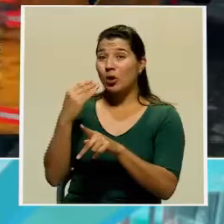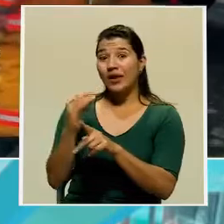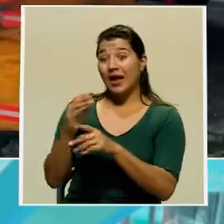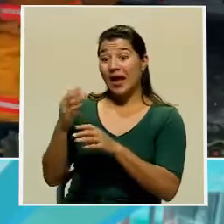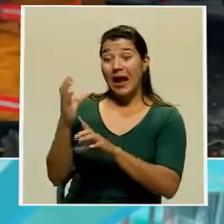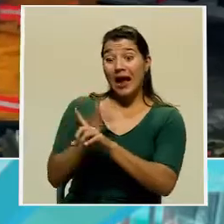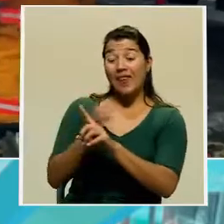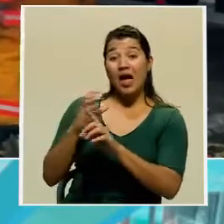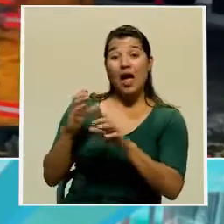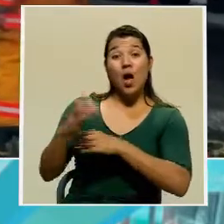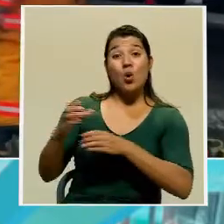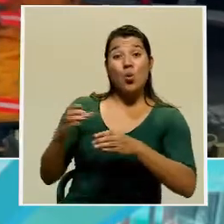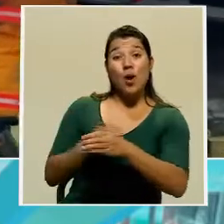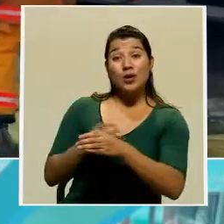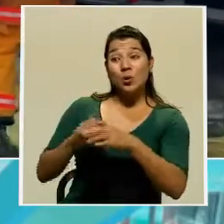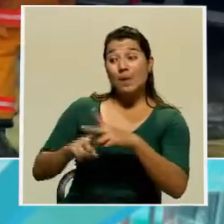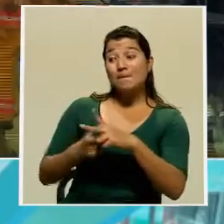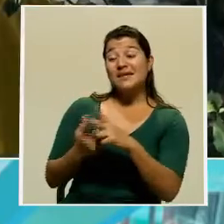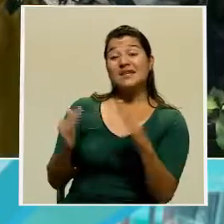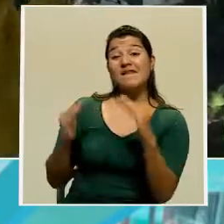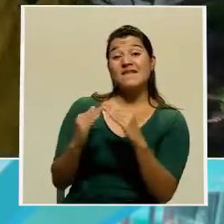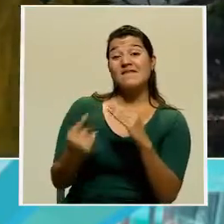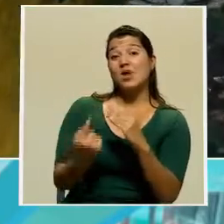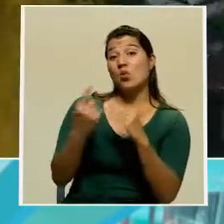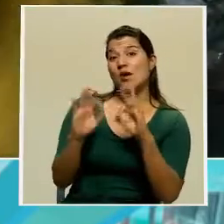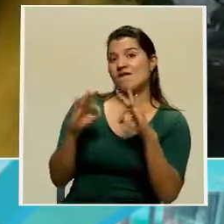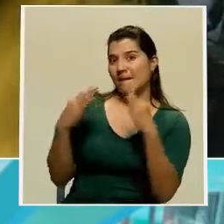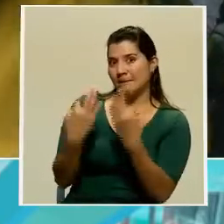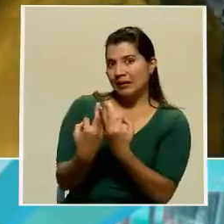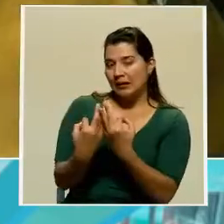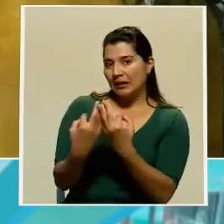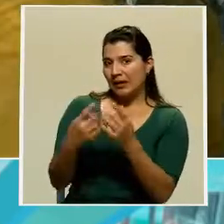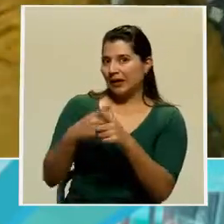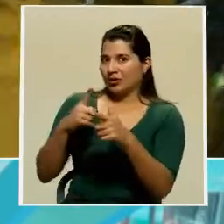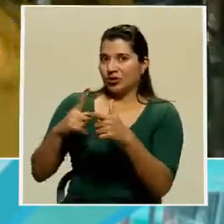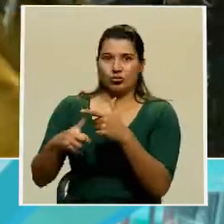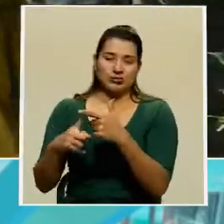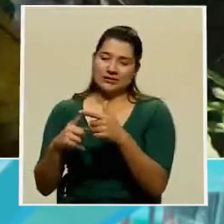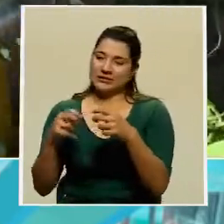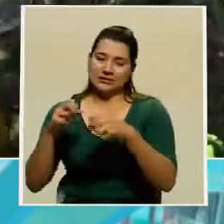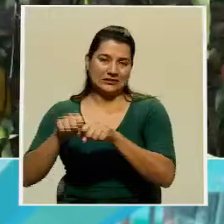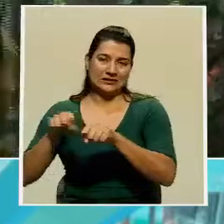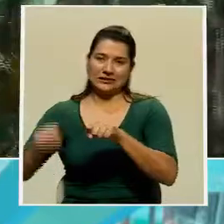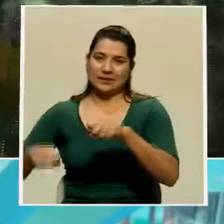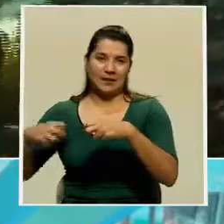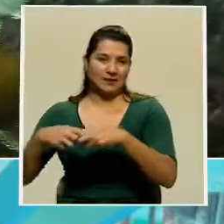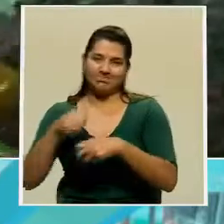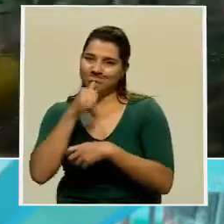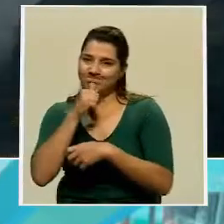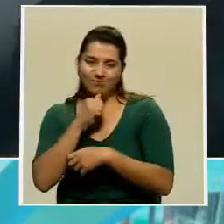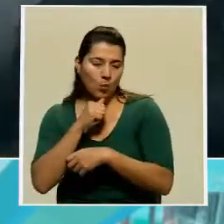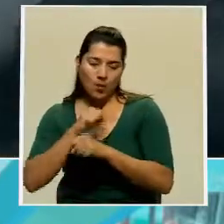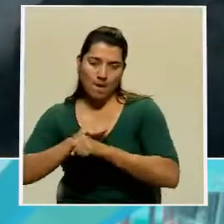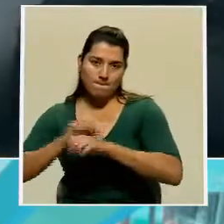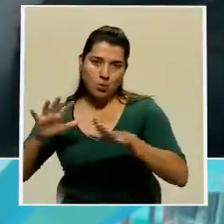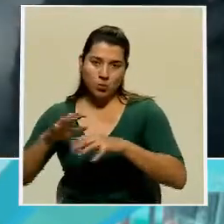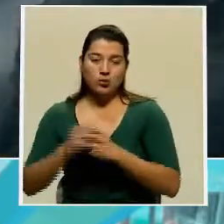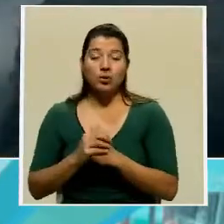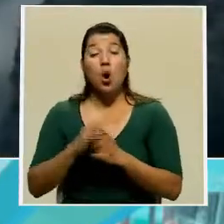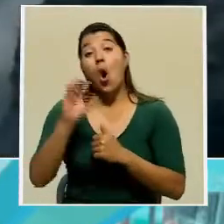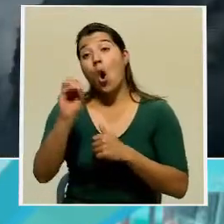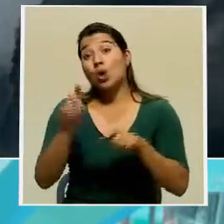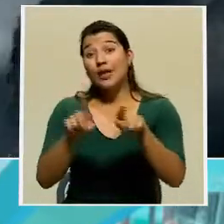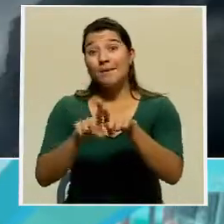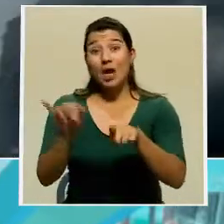una de las causas, o la principal causa. La otra es, como decía hace un par de minutos, ya sea trabajos en soldadura,